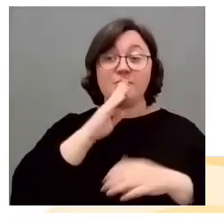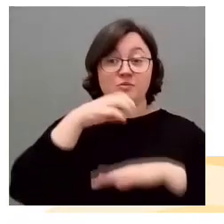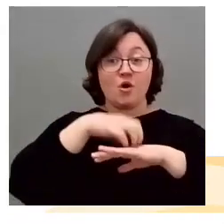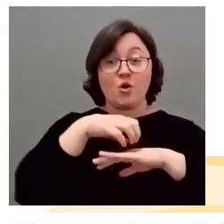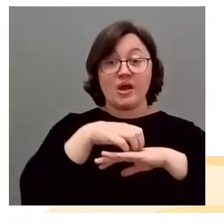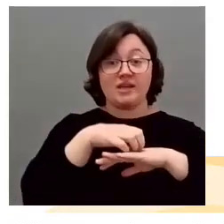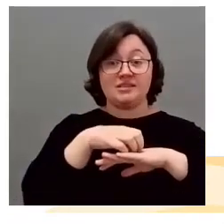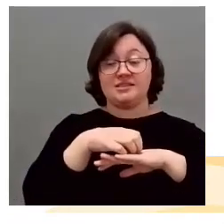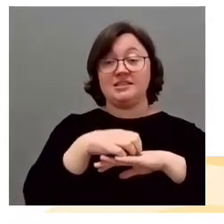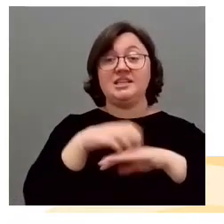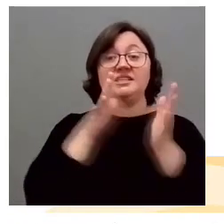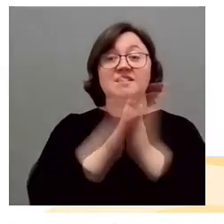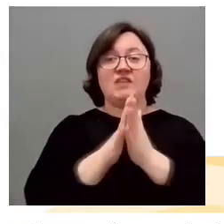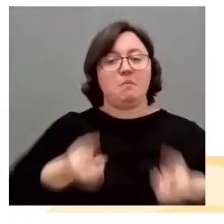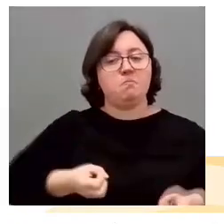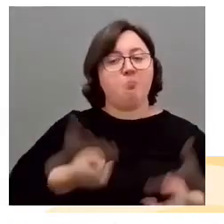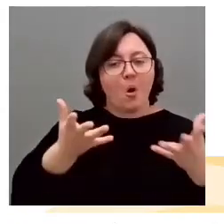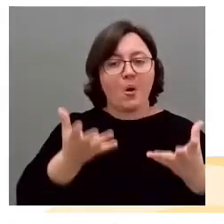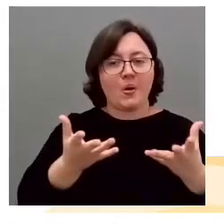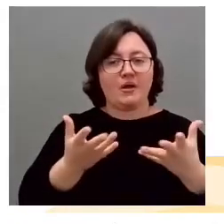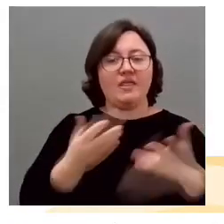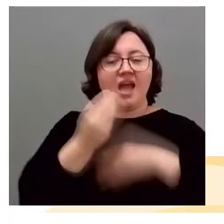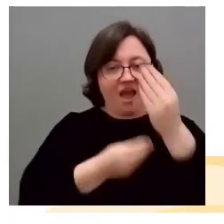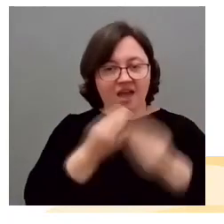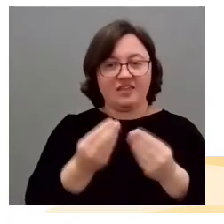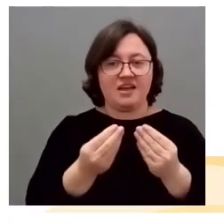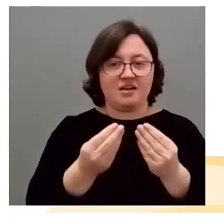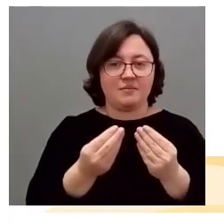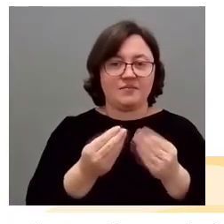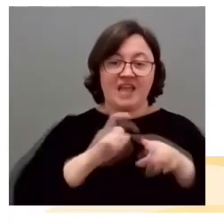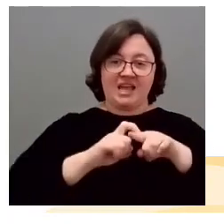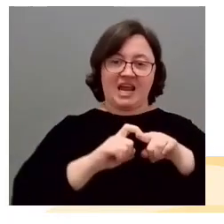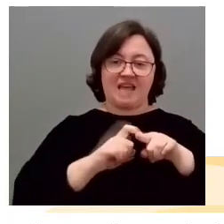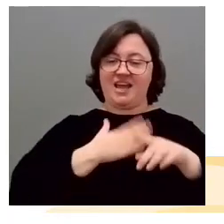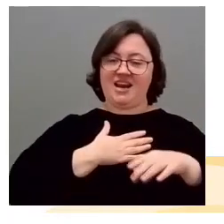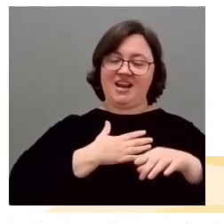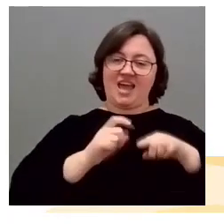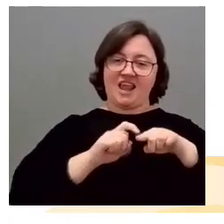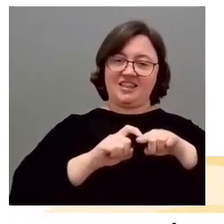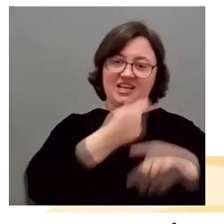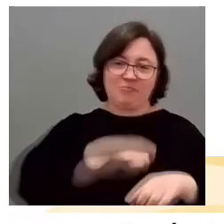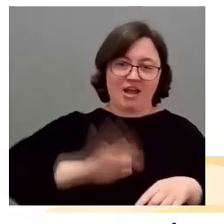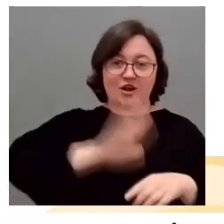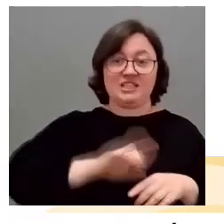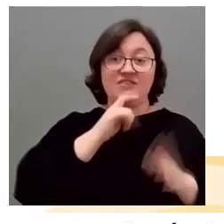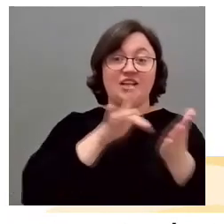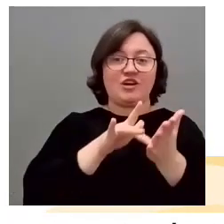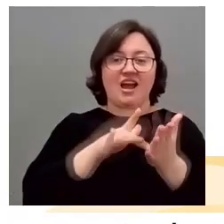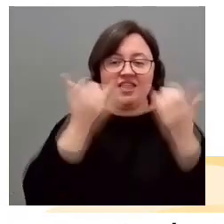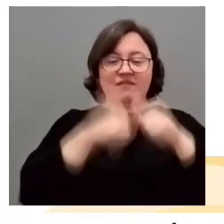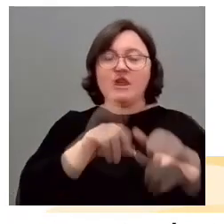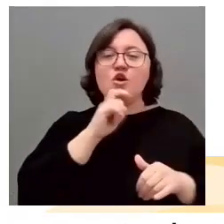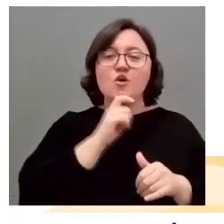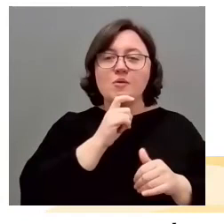en la que pongamos rienda suelta a lo que al final ese carácter latino que tenemos de poder celebrar